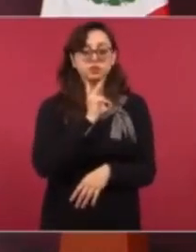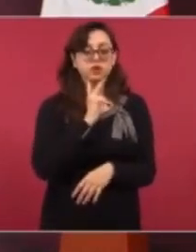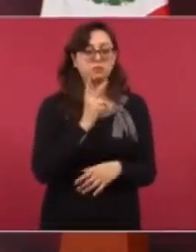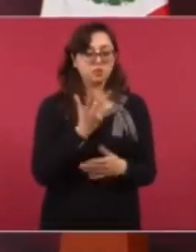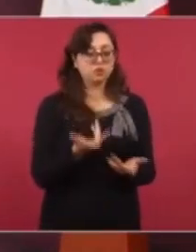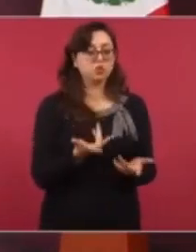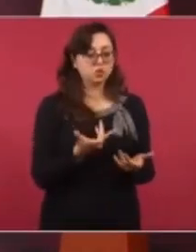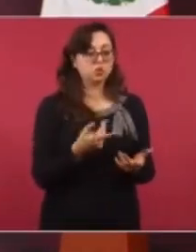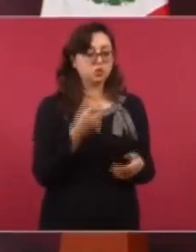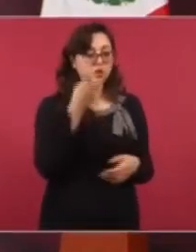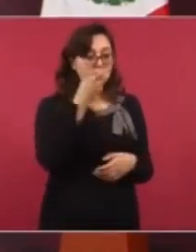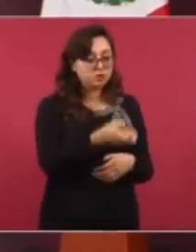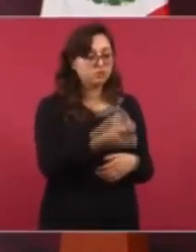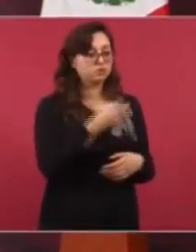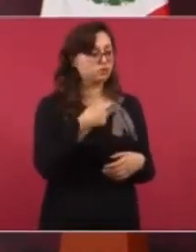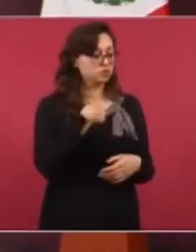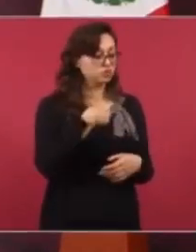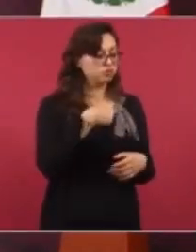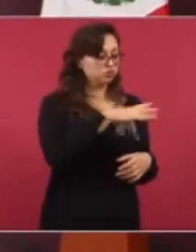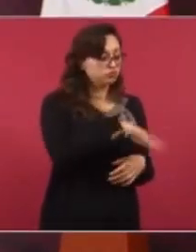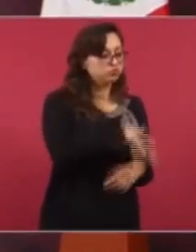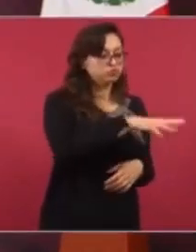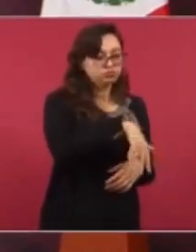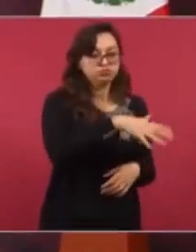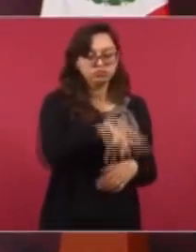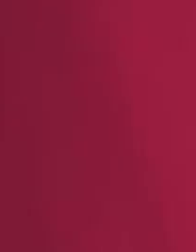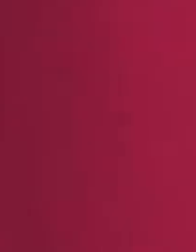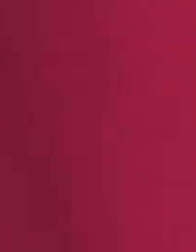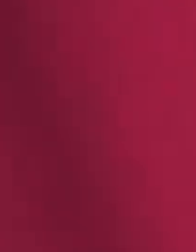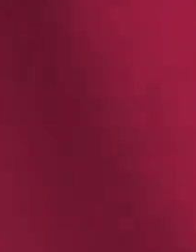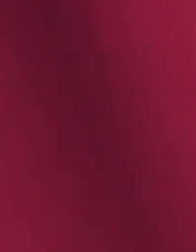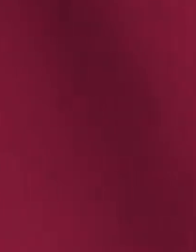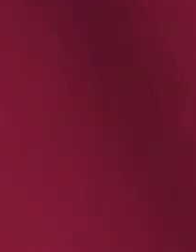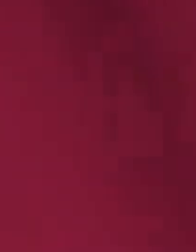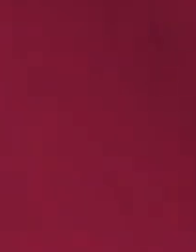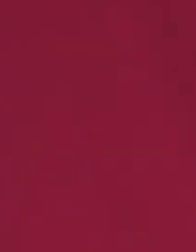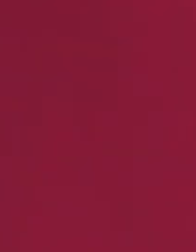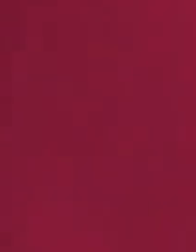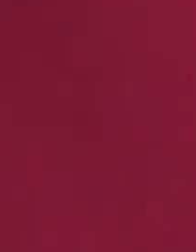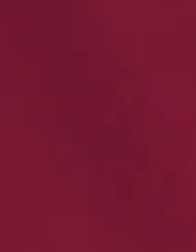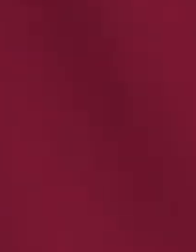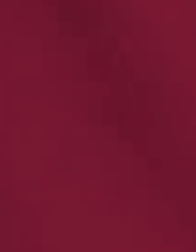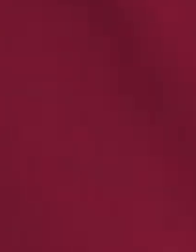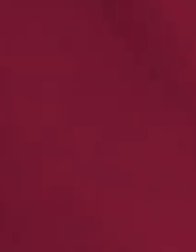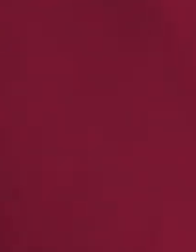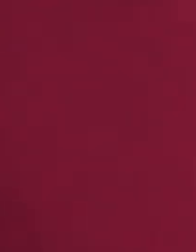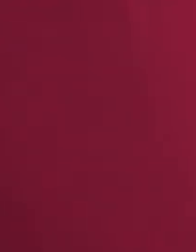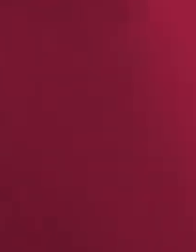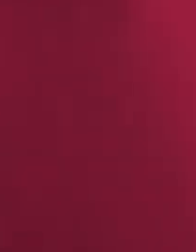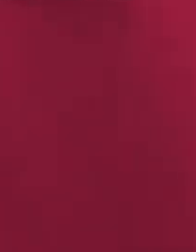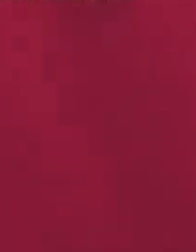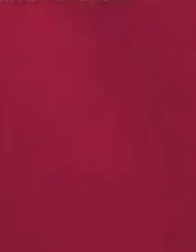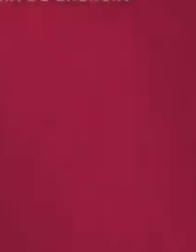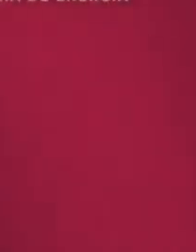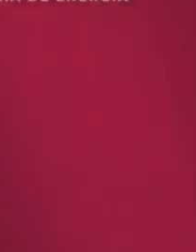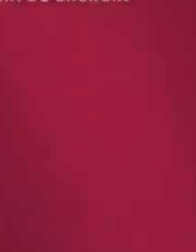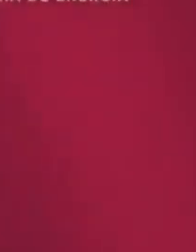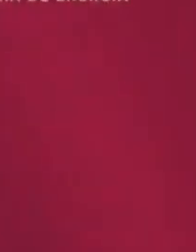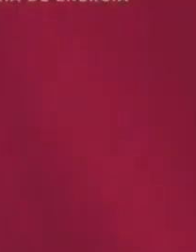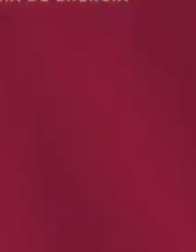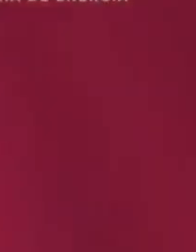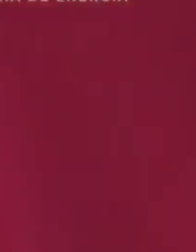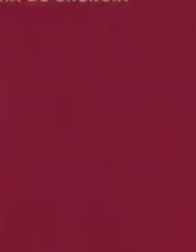y pues eso va bien. Gobierno de México.